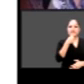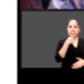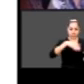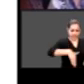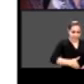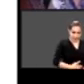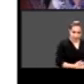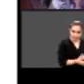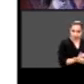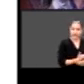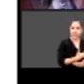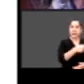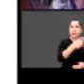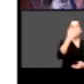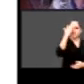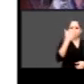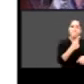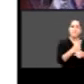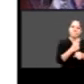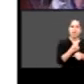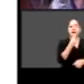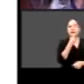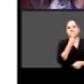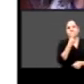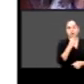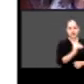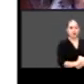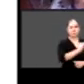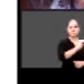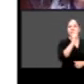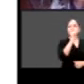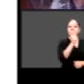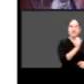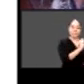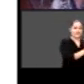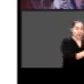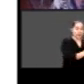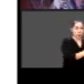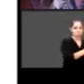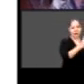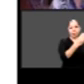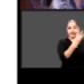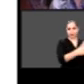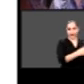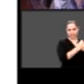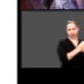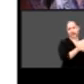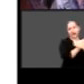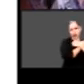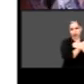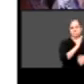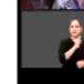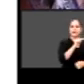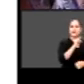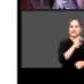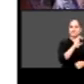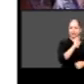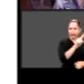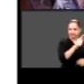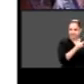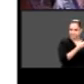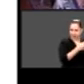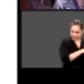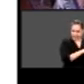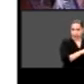seis años. Los primeros tres años le llamamos educación inicial va de cero a tres y la educación